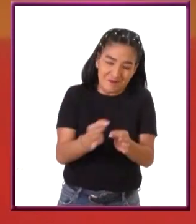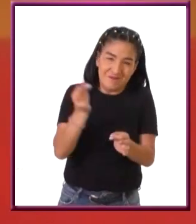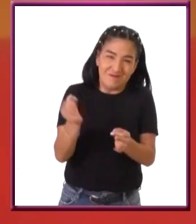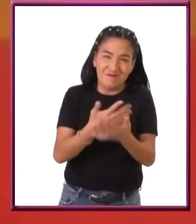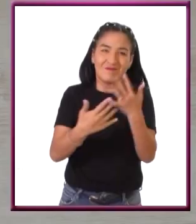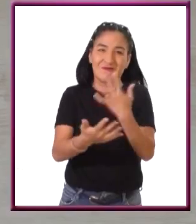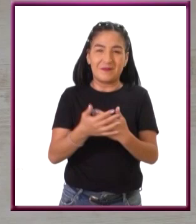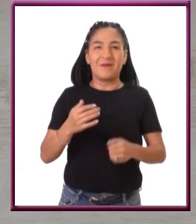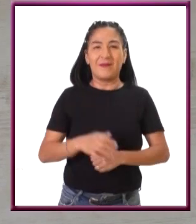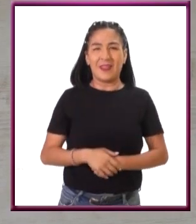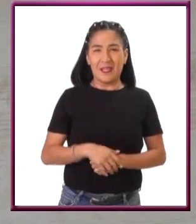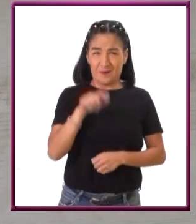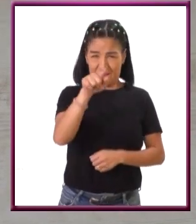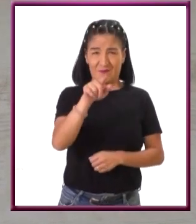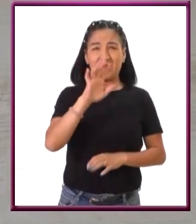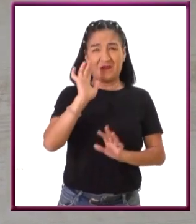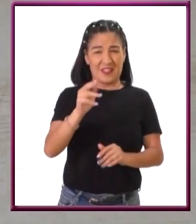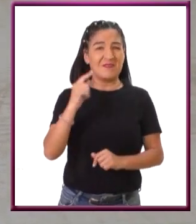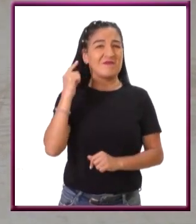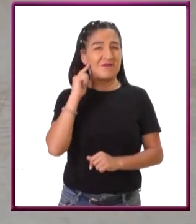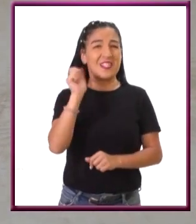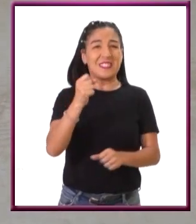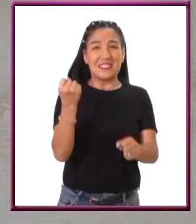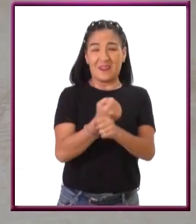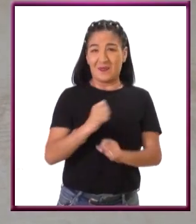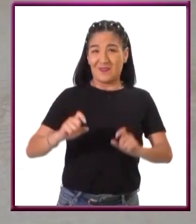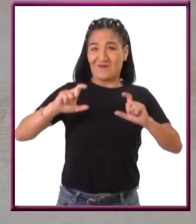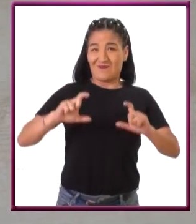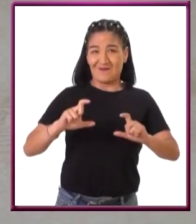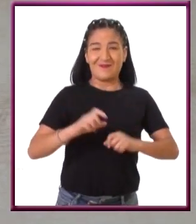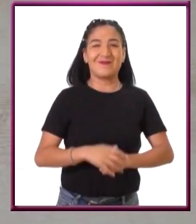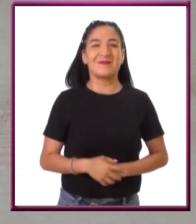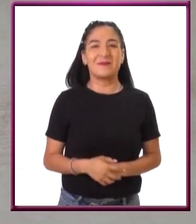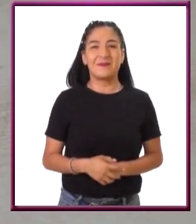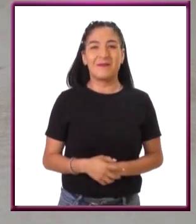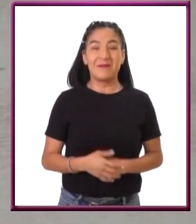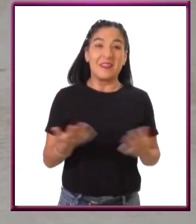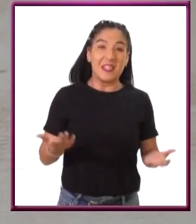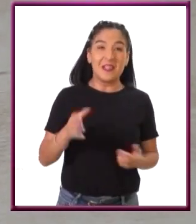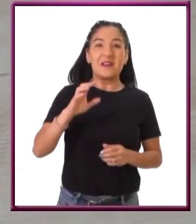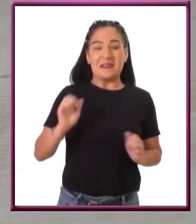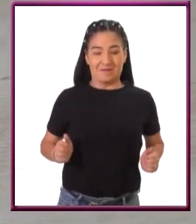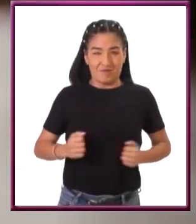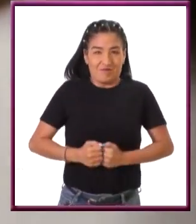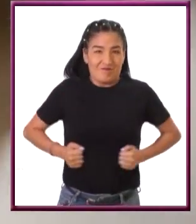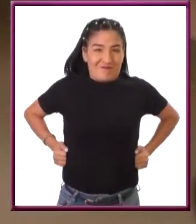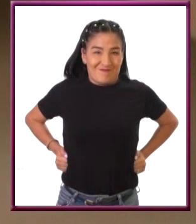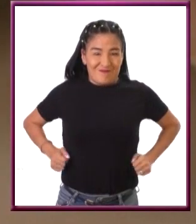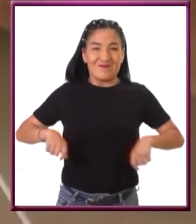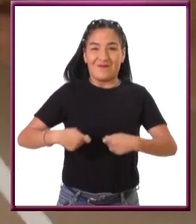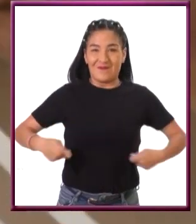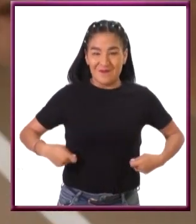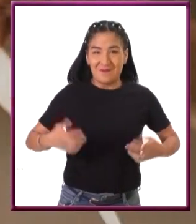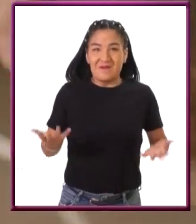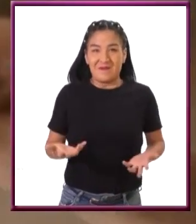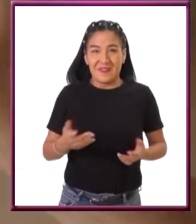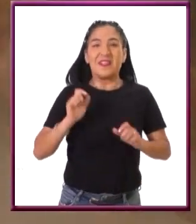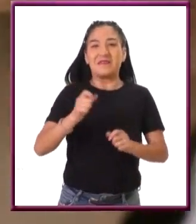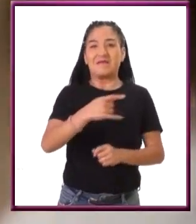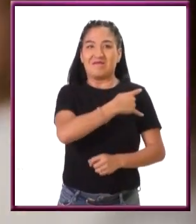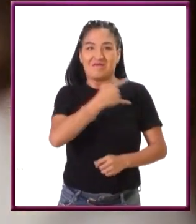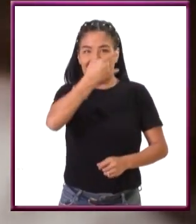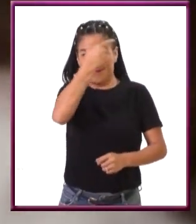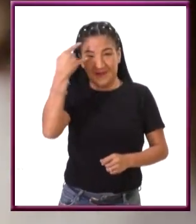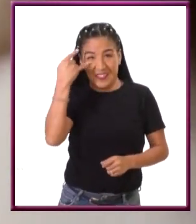manuales. ¿Te suena algo parecido con los zapatos de tacón? ¿Corsé? ¿Sostén?